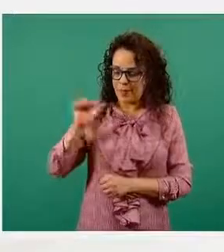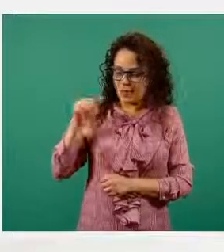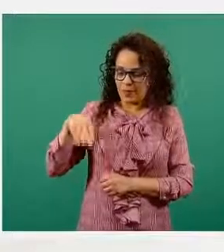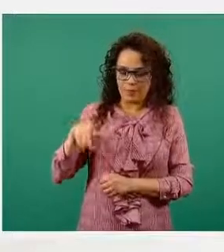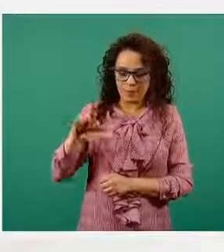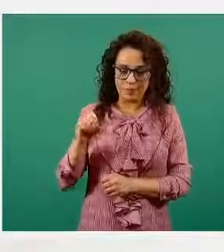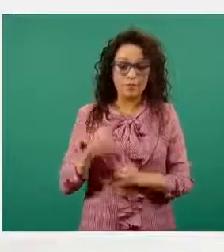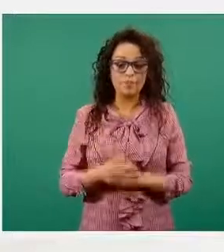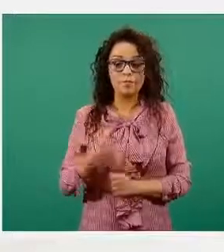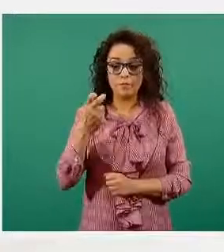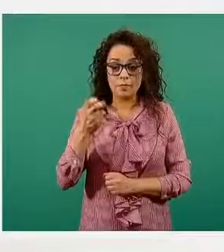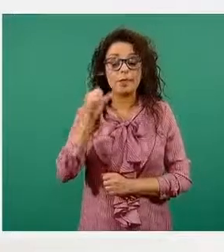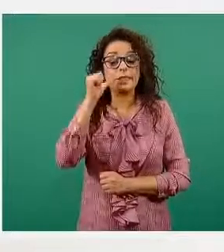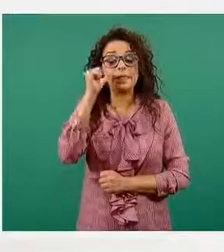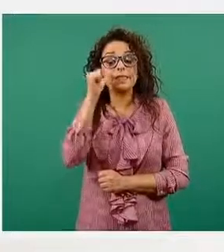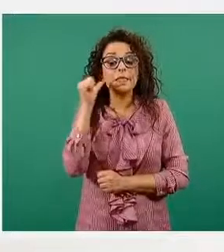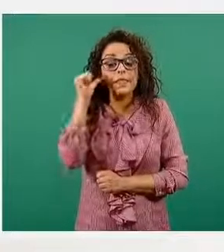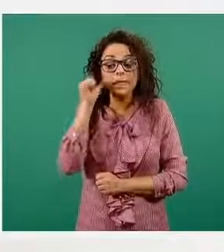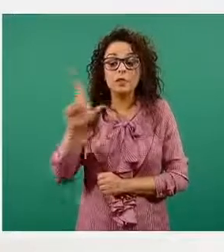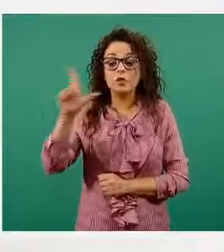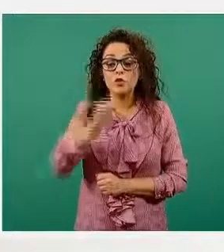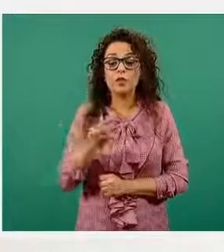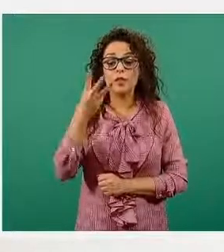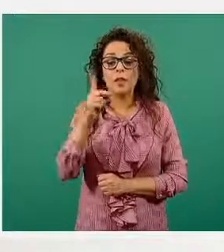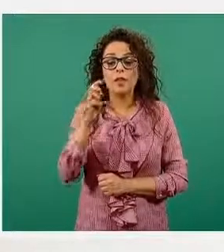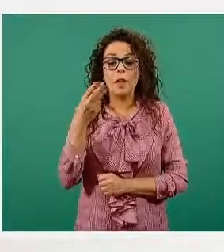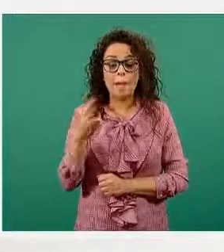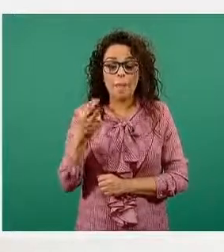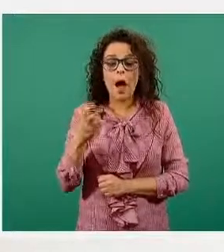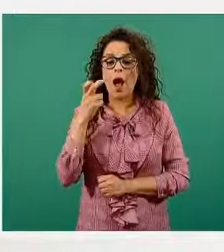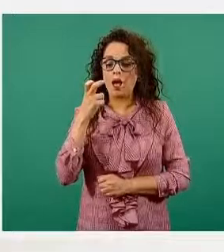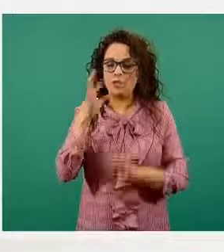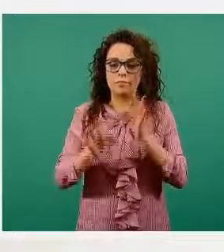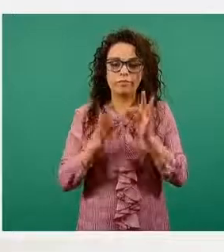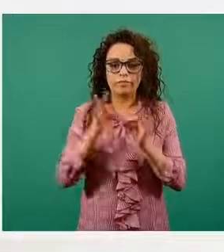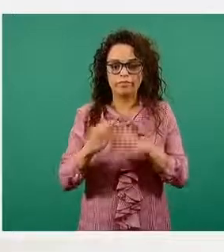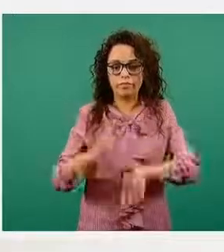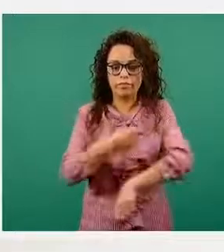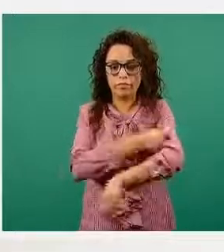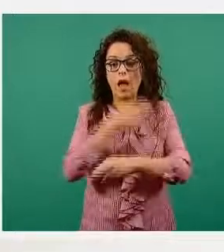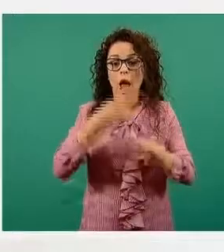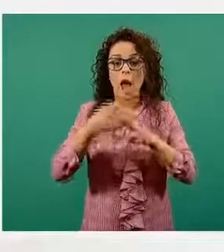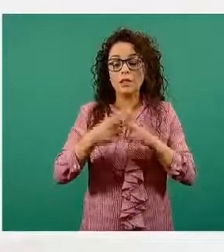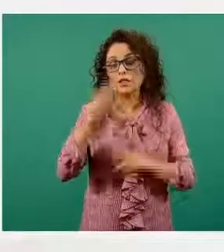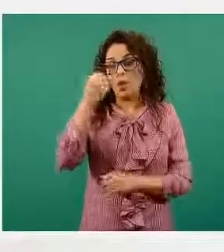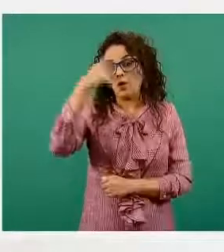se logró vacunar ayer, lunes 3 de mayo, hasta las 21 horas.